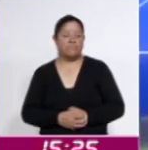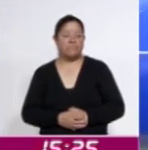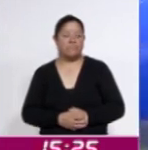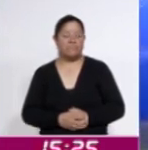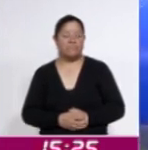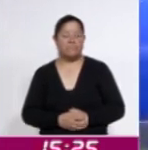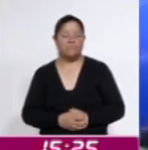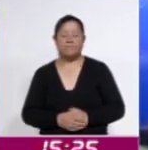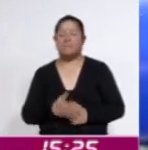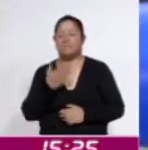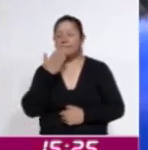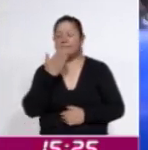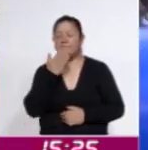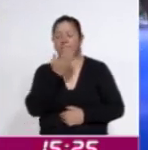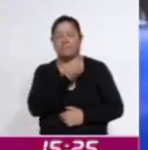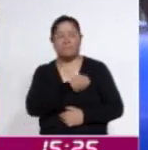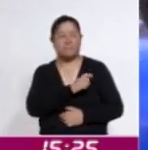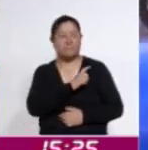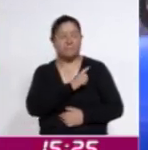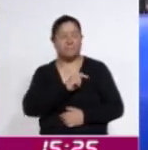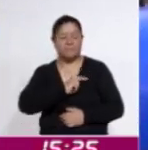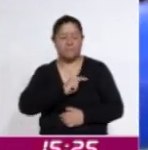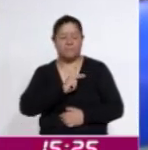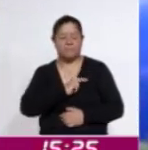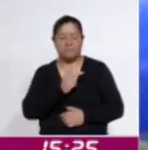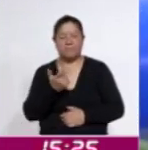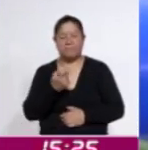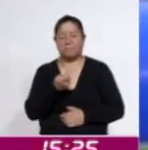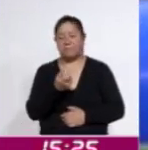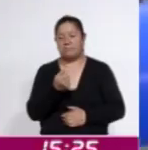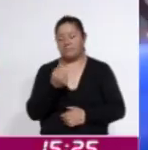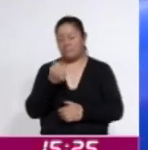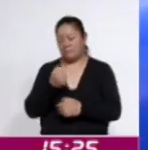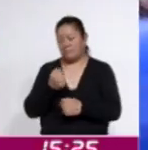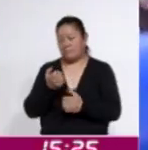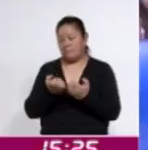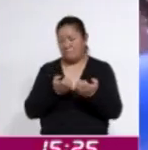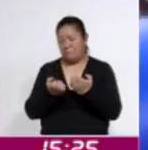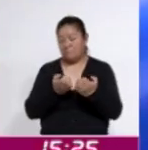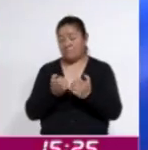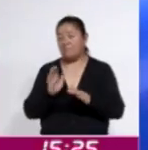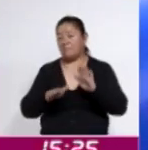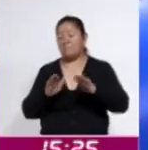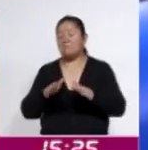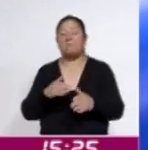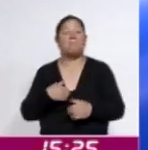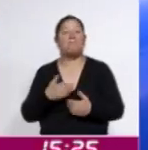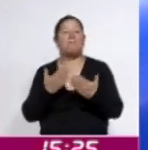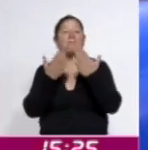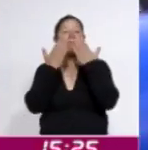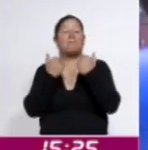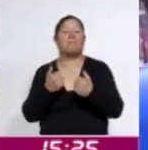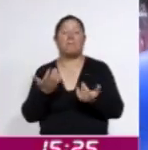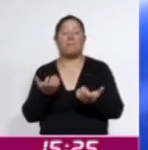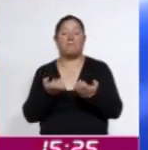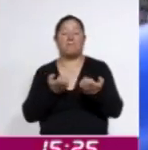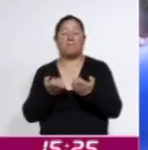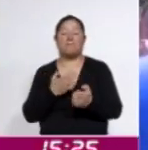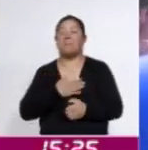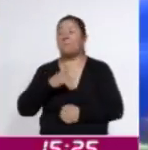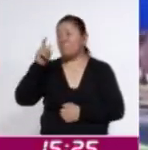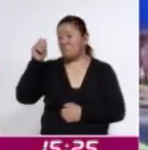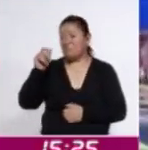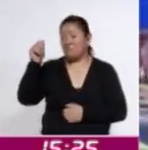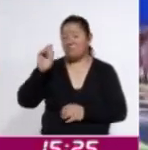Está bien para la salud, que nos ayude un poquito a hacer ejercicio, porque muchas veces ya no hacemos nada. De que nos jubilamos y eso,